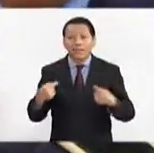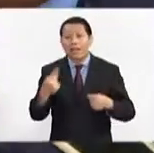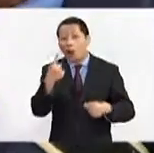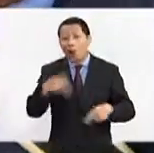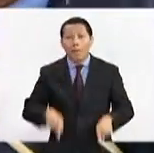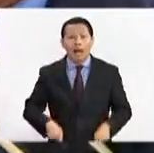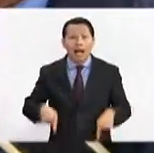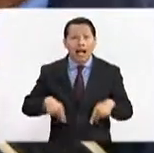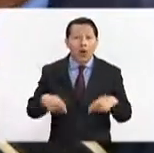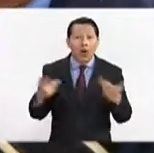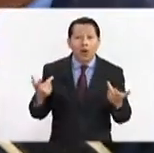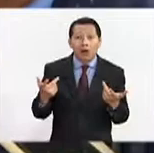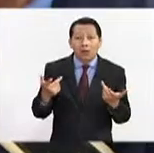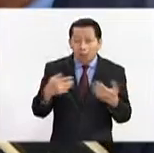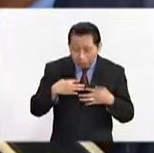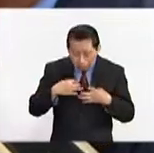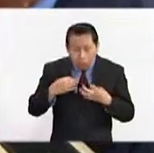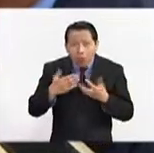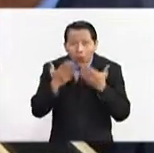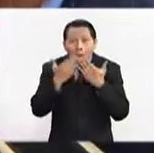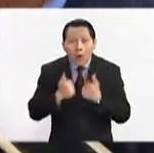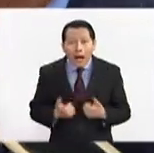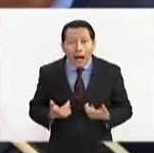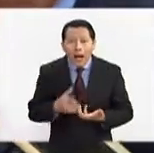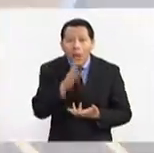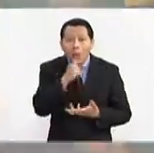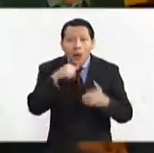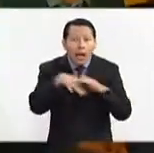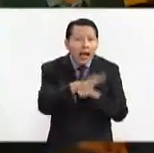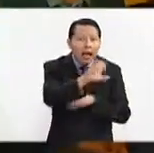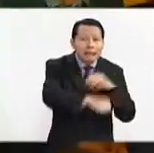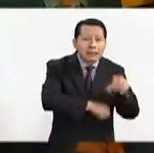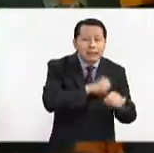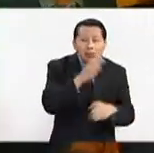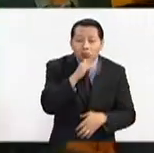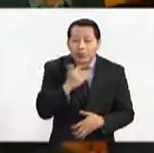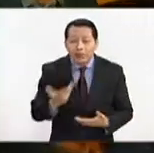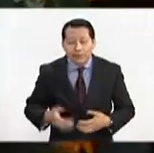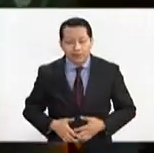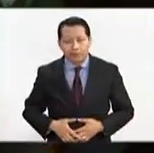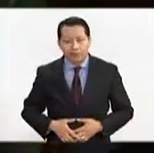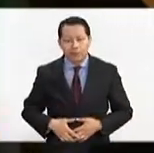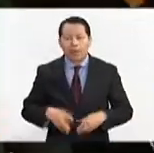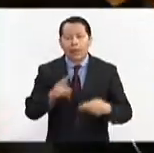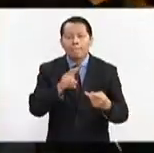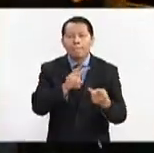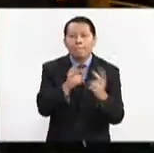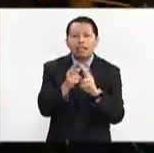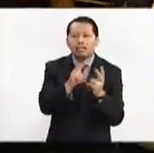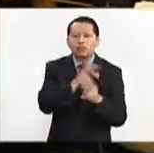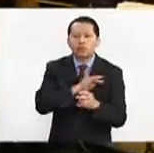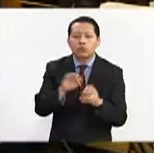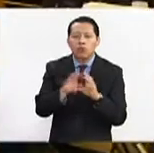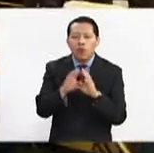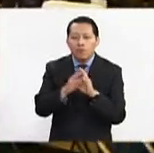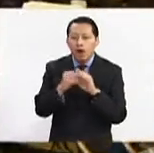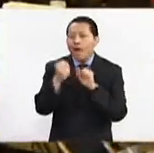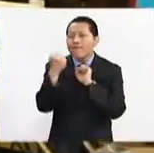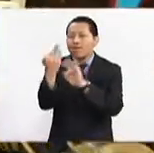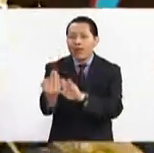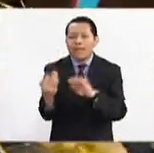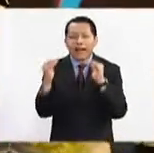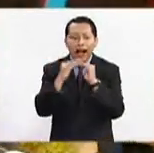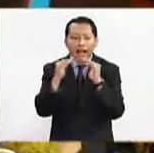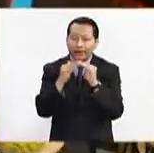pantalones. Nos dejaron sin ropa y no nos permiten entrar por la ropa. Algunos de los vecinos de estos edificios se han instalado enfrente de sus hogares,